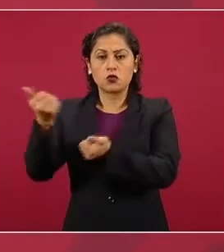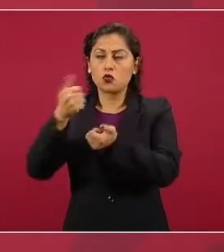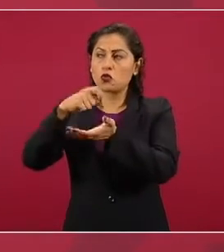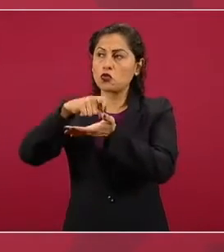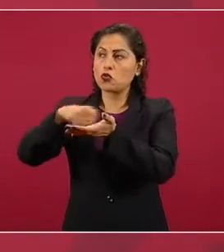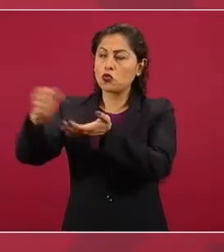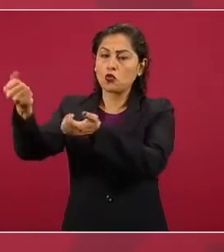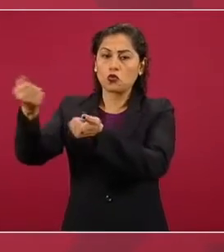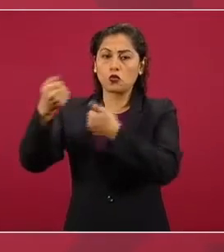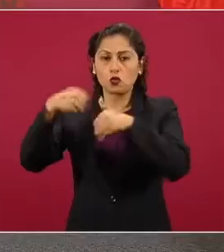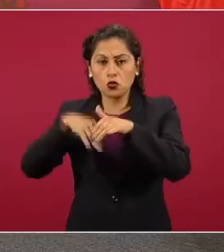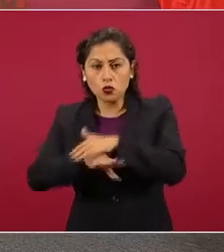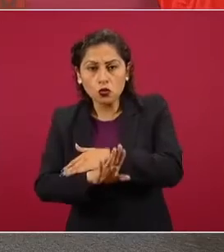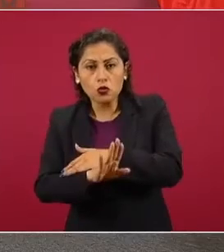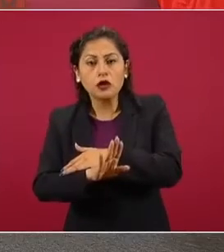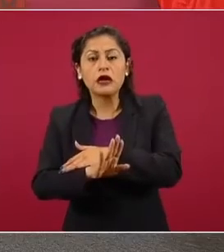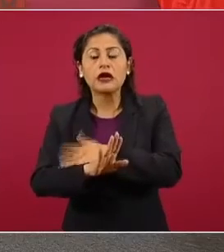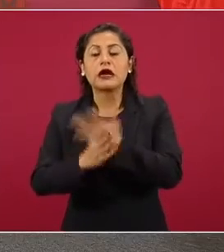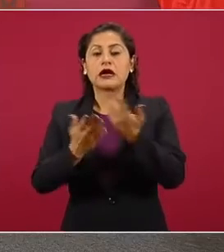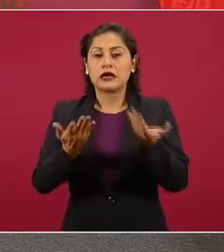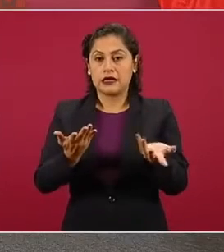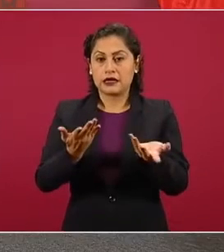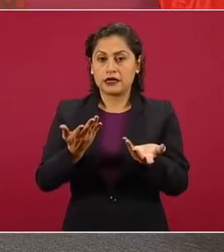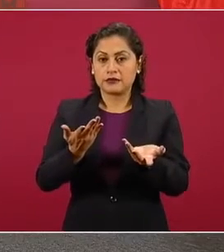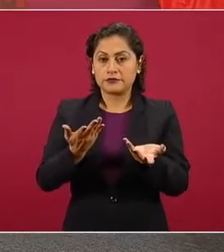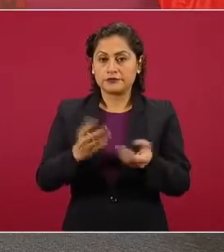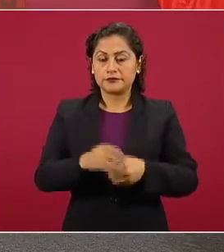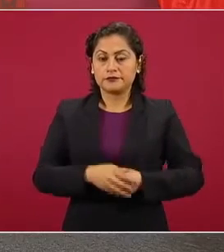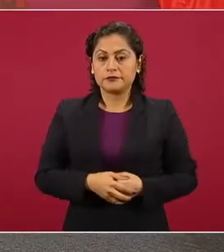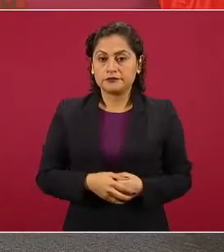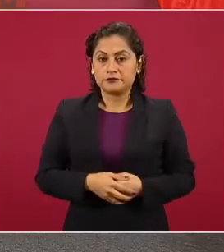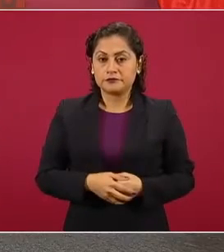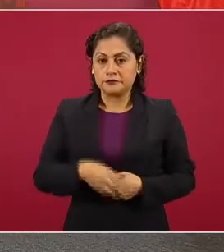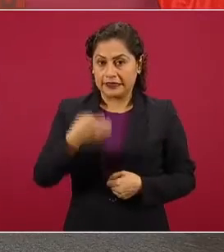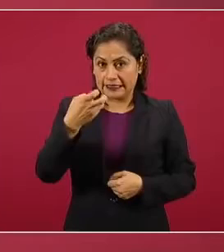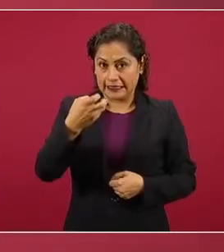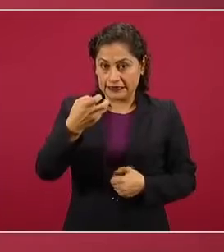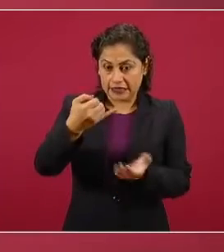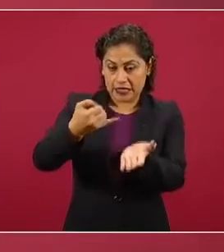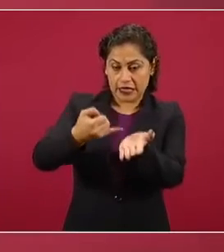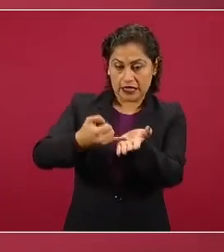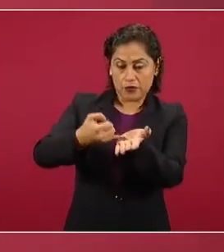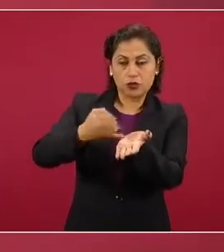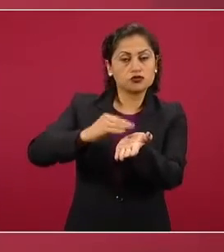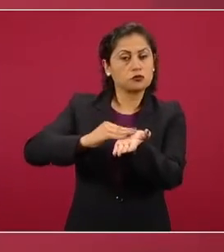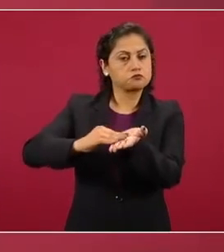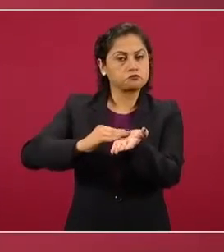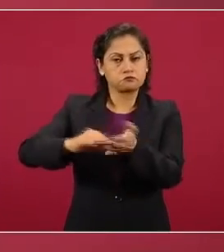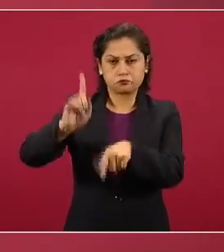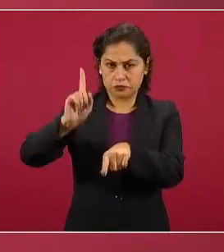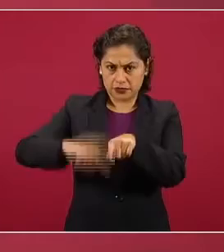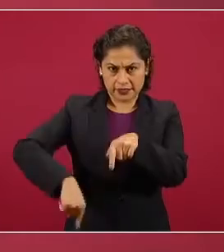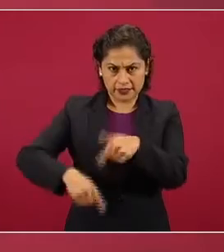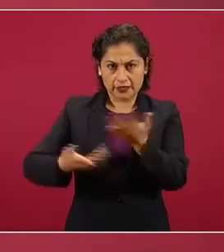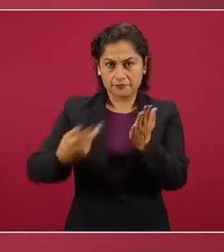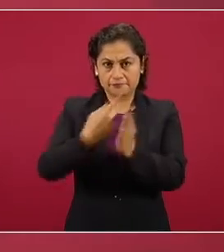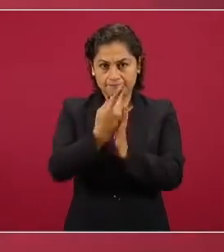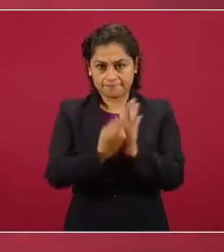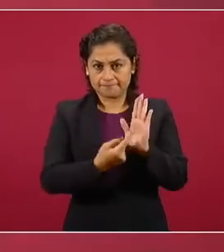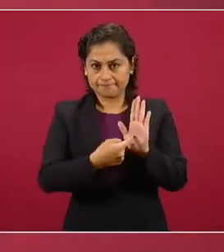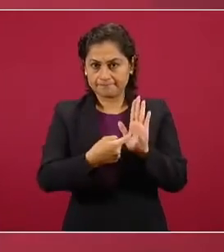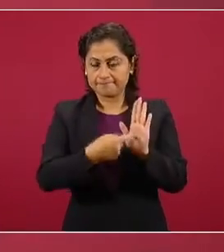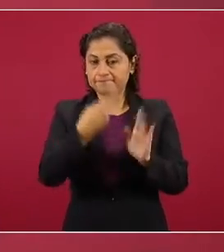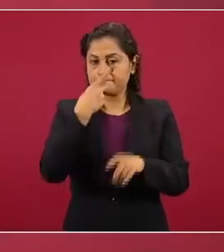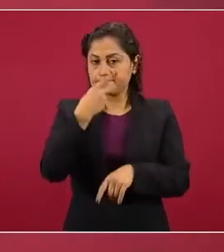comprar sin que tengan que pagar ningún impuesto. Va a